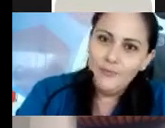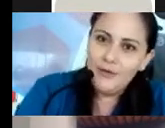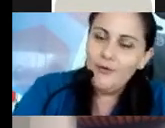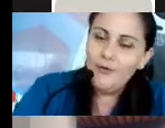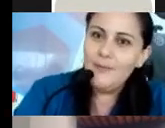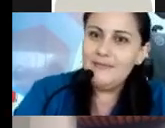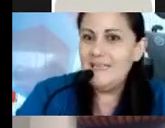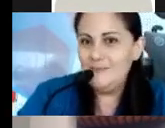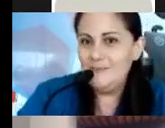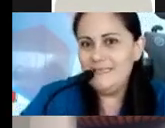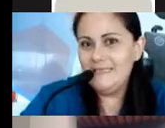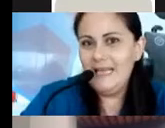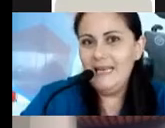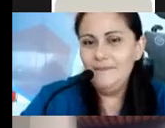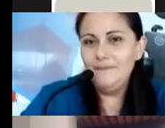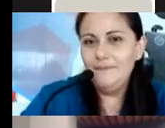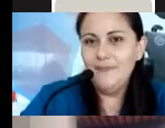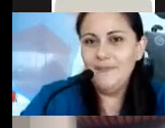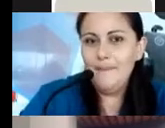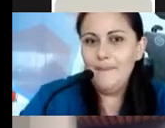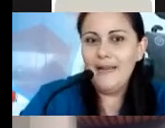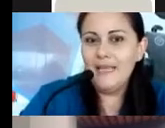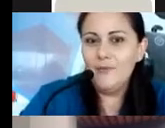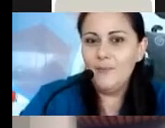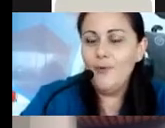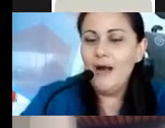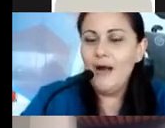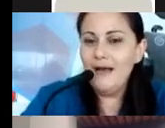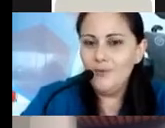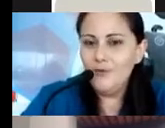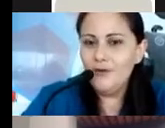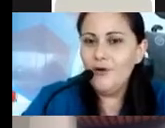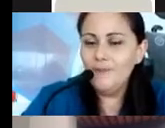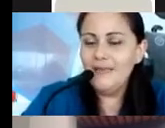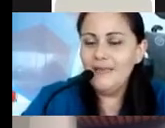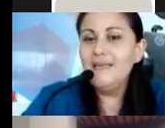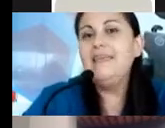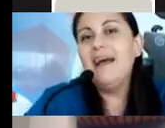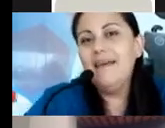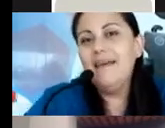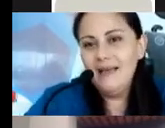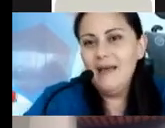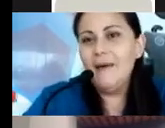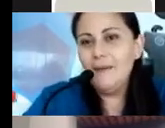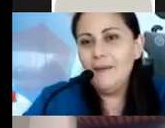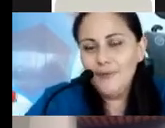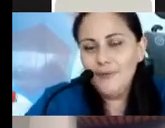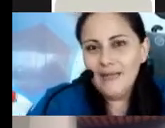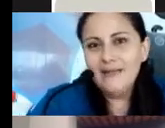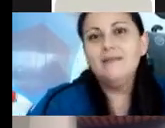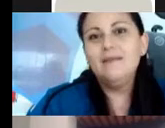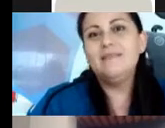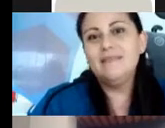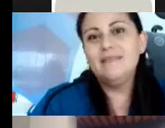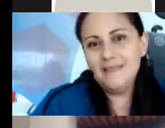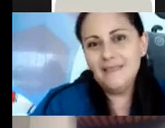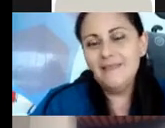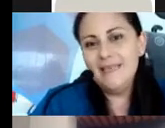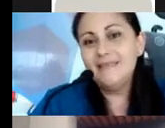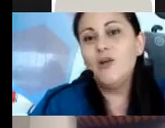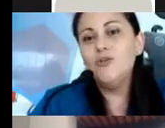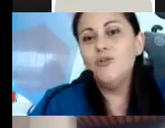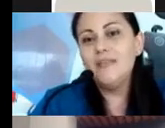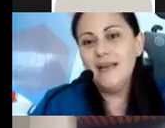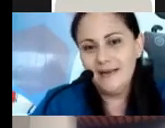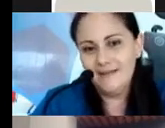en una forma transversal para que, o empujada en una forma inclinada para poder ser más